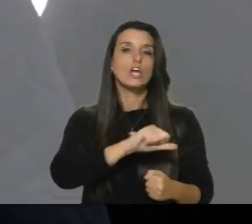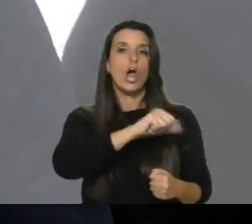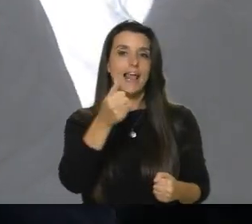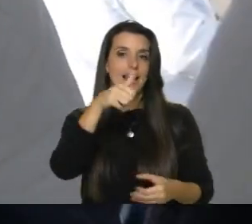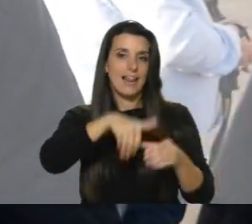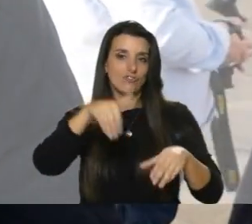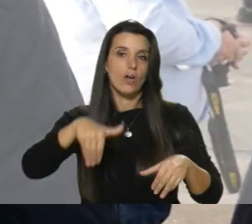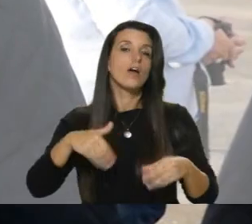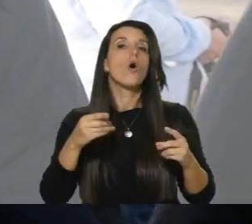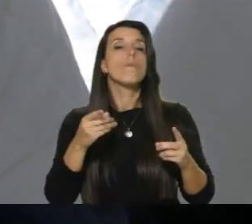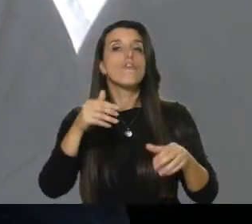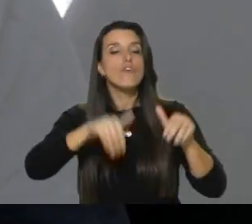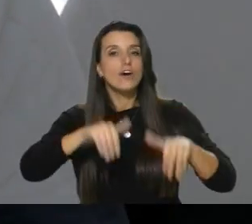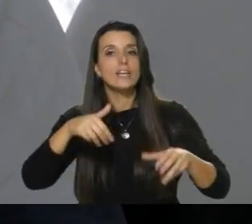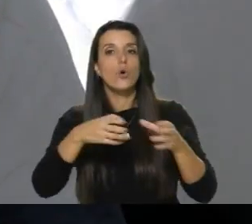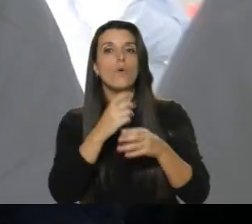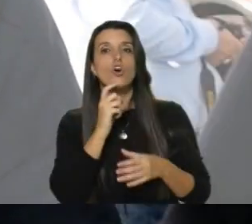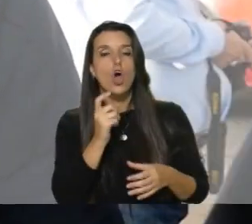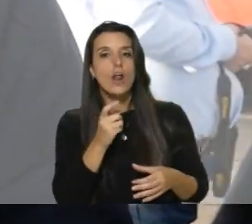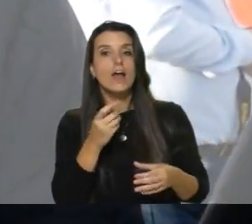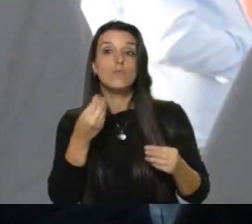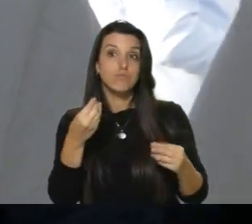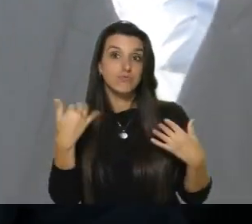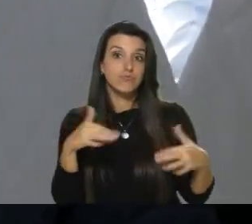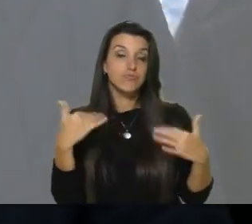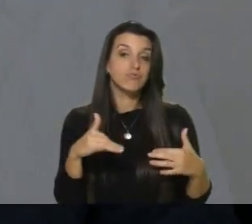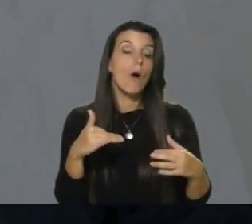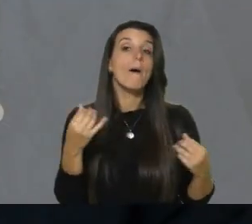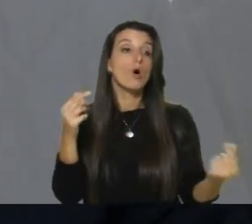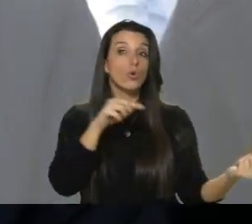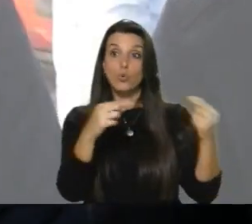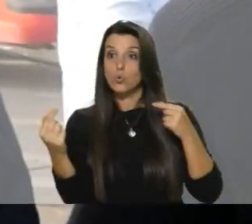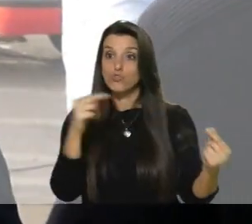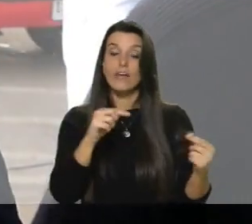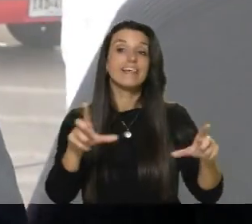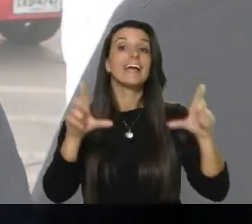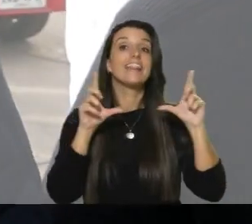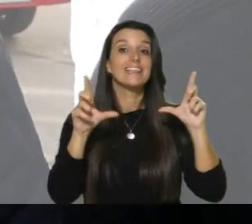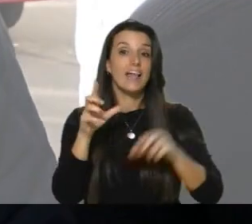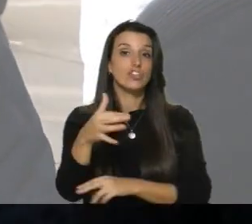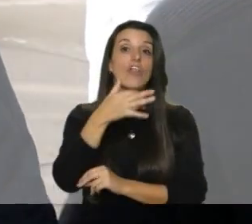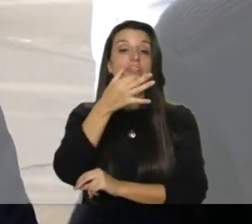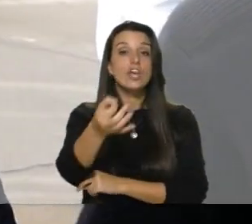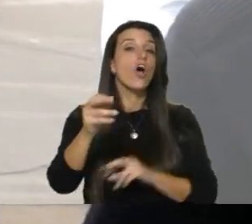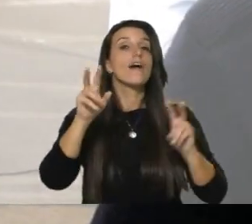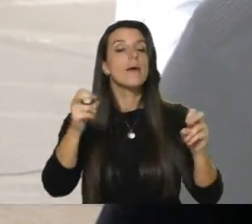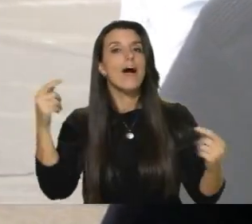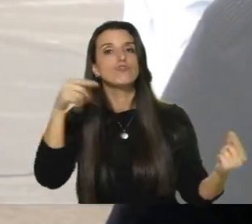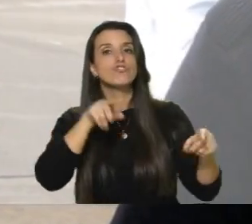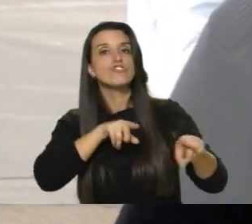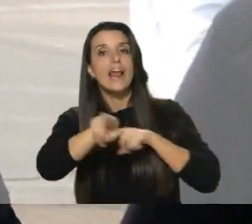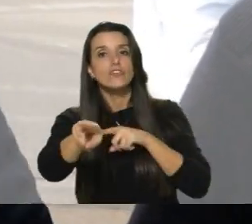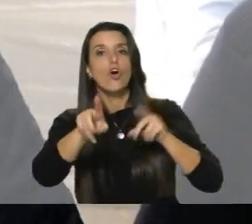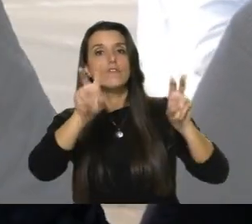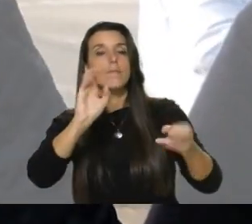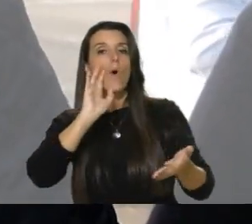elección. Una interna del Partido Colorado que ha sido muy marcada por los cruces entre los propios candidatos. Me refiero a las acusaciones directamente en